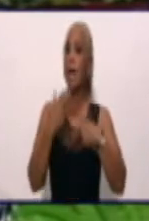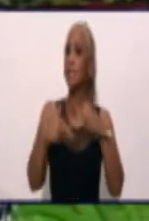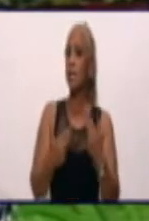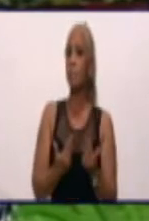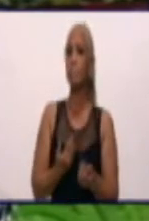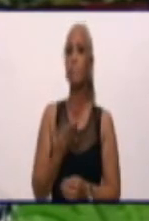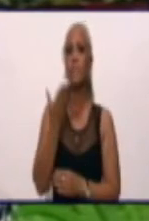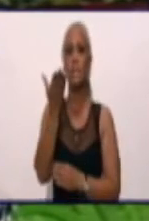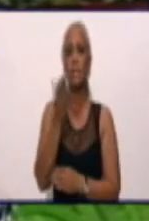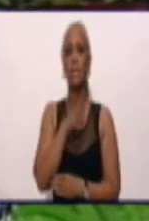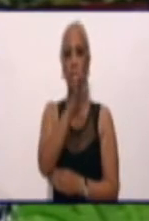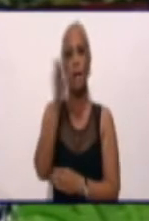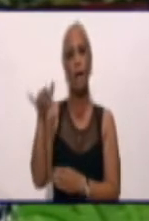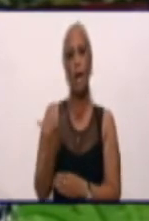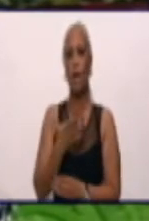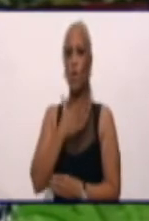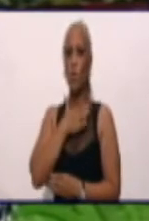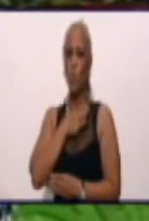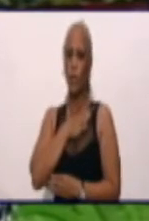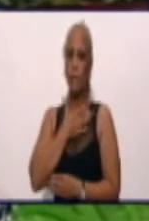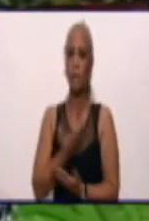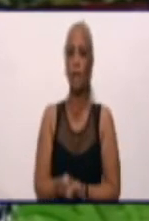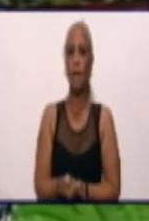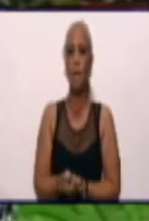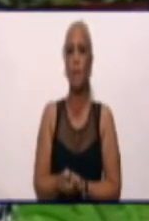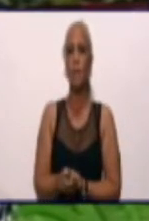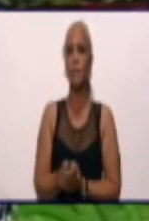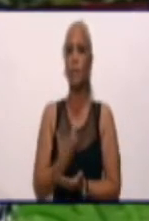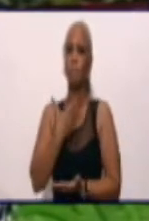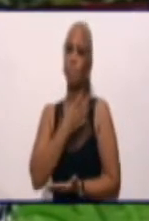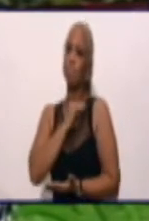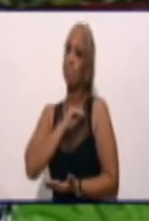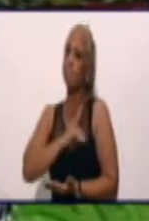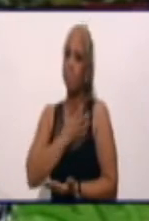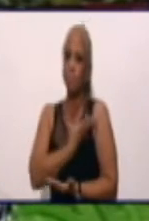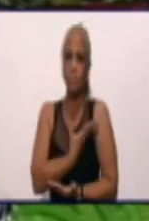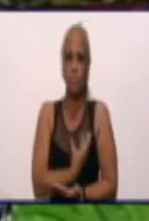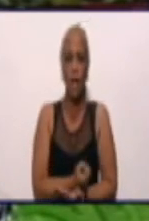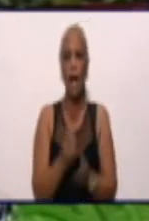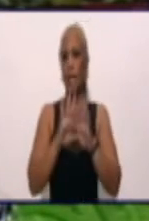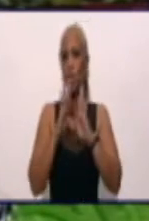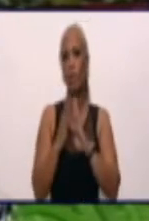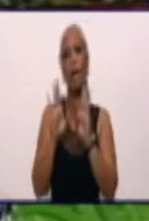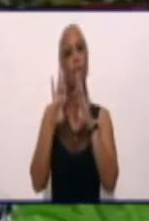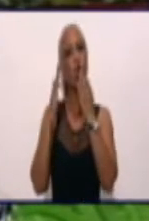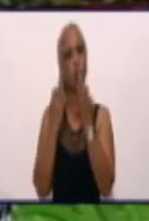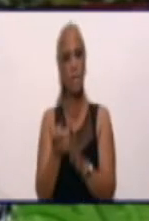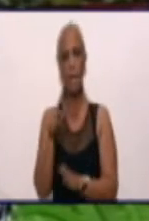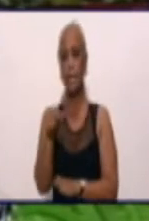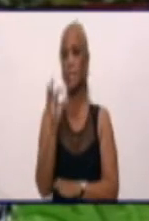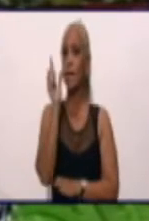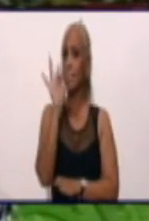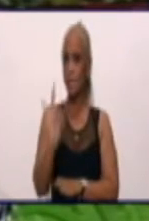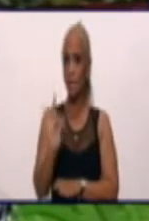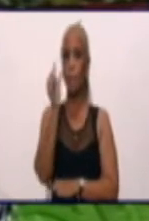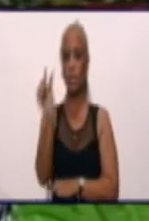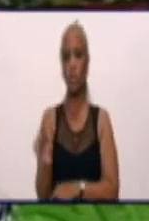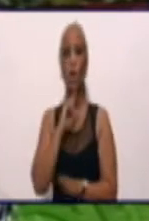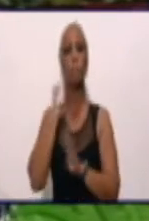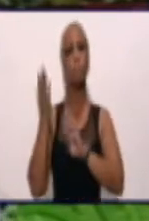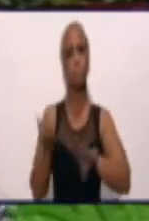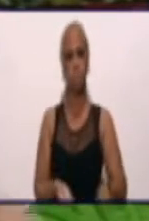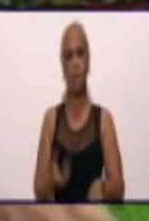nuestra muestra de condolencia a las familias de esas 7 personas que fallecieron